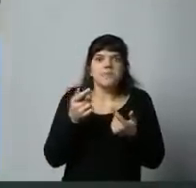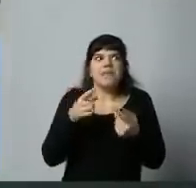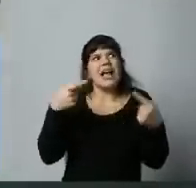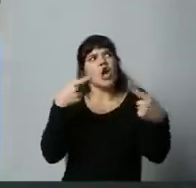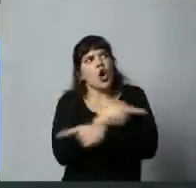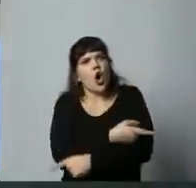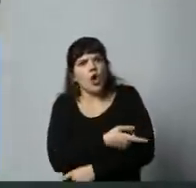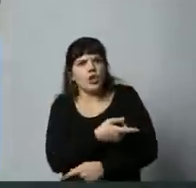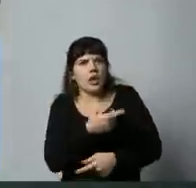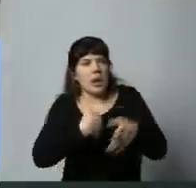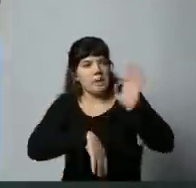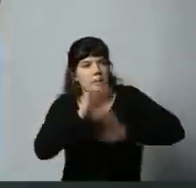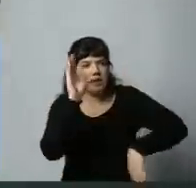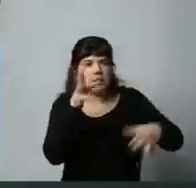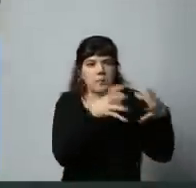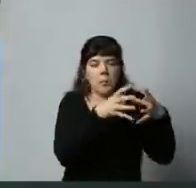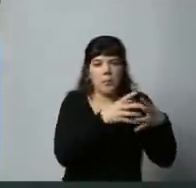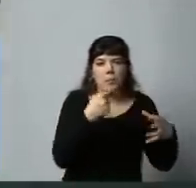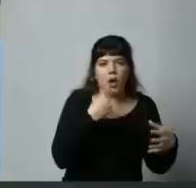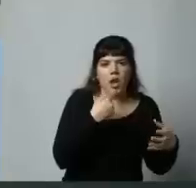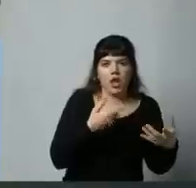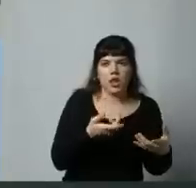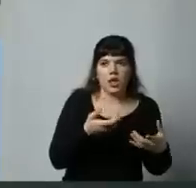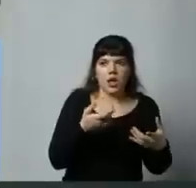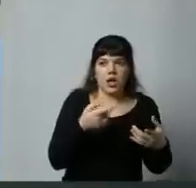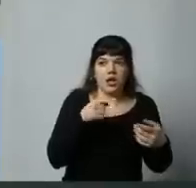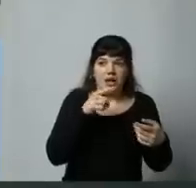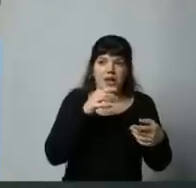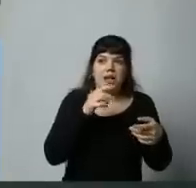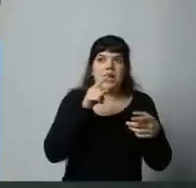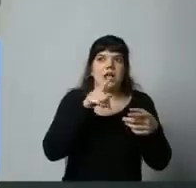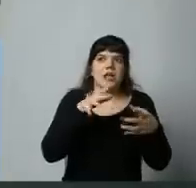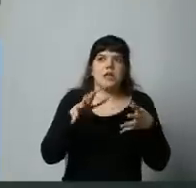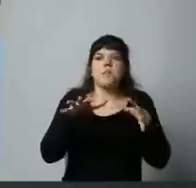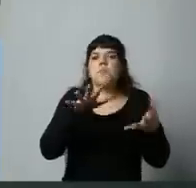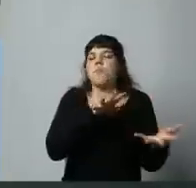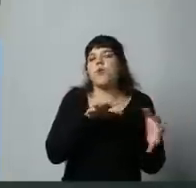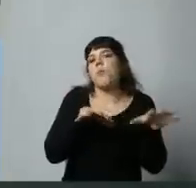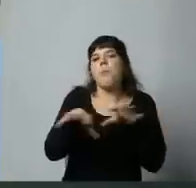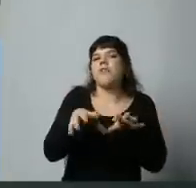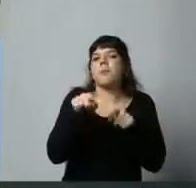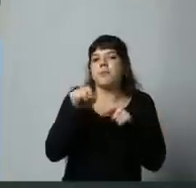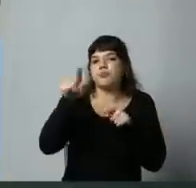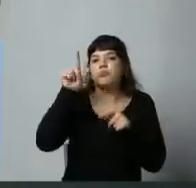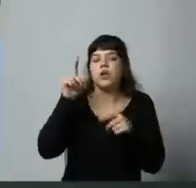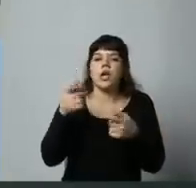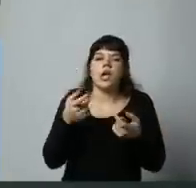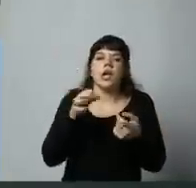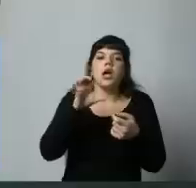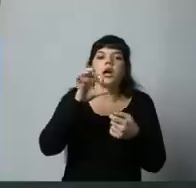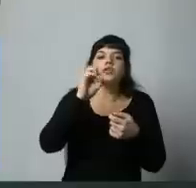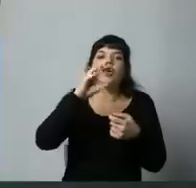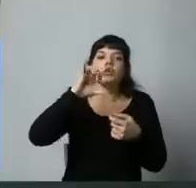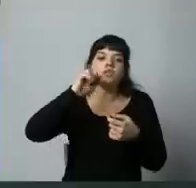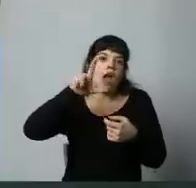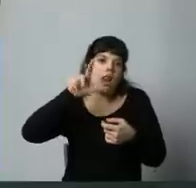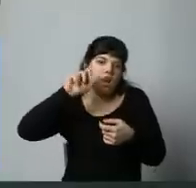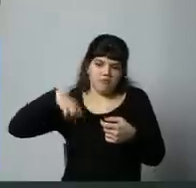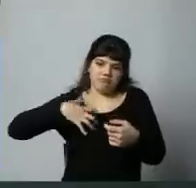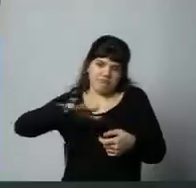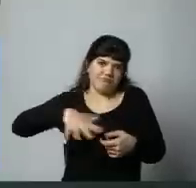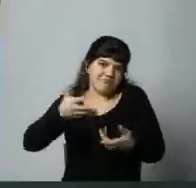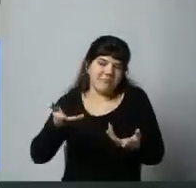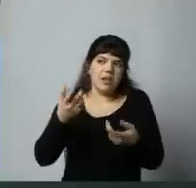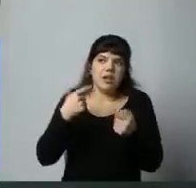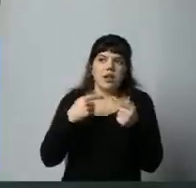político mayoritario del país el movimiento al socialismo que marcha primero en todas las encuestas Leandro por qué lo quieren